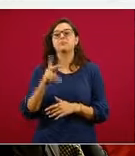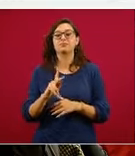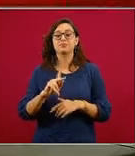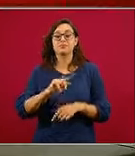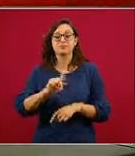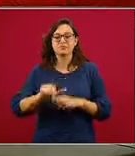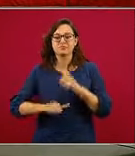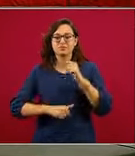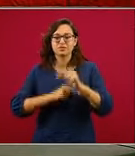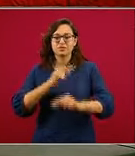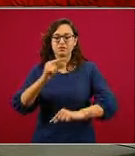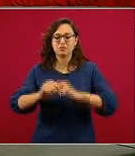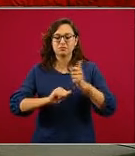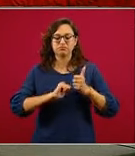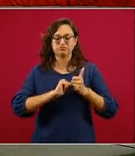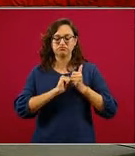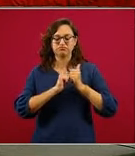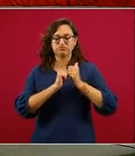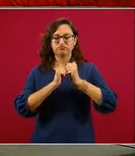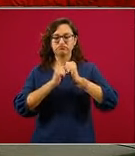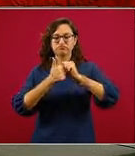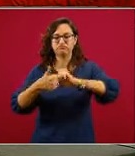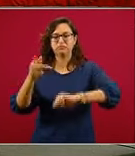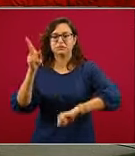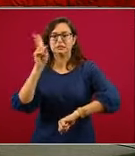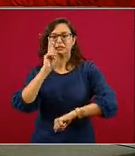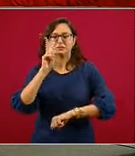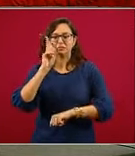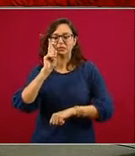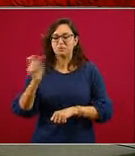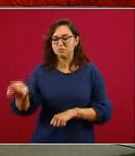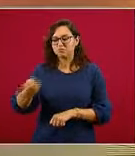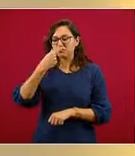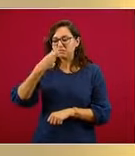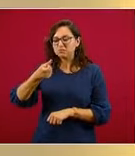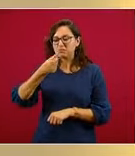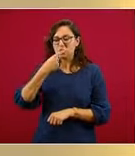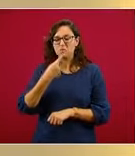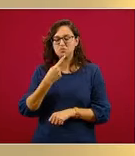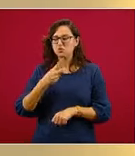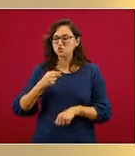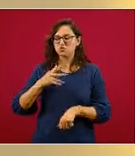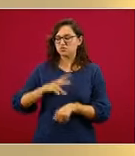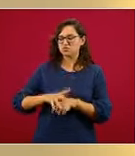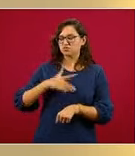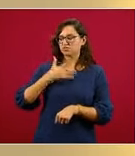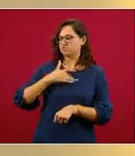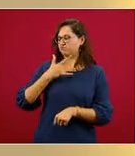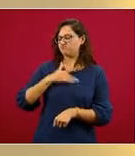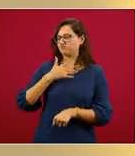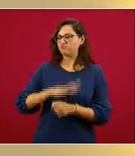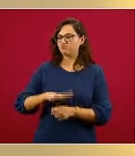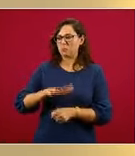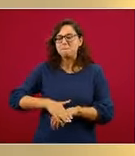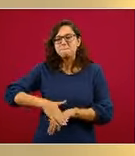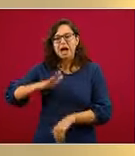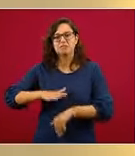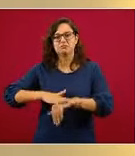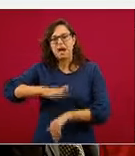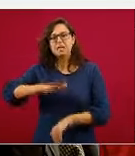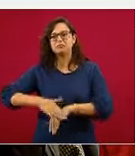farmacológica. Esto es que vamos a necesitar más dosis de muchos de ellos para tener el mismo efecto. Otro problema